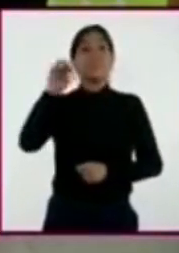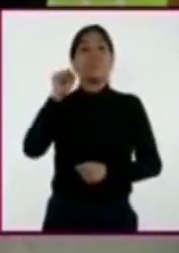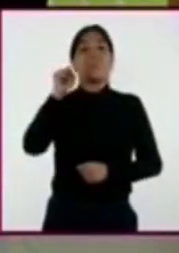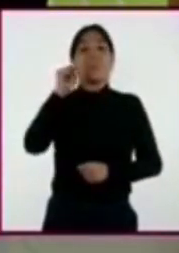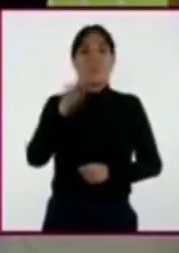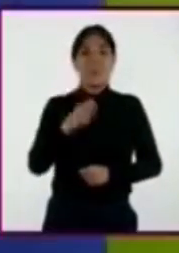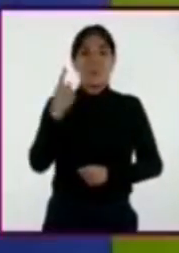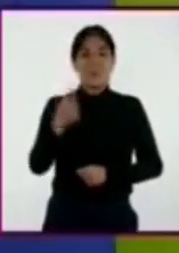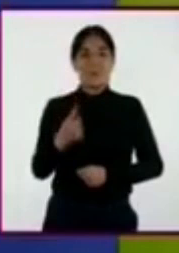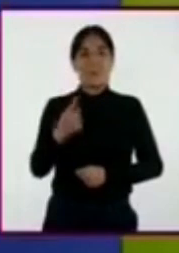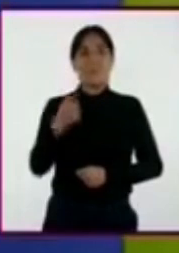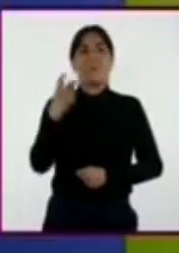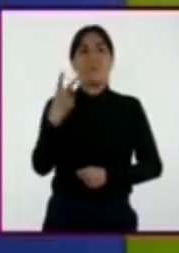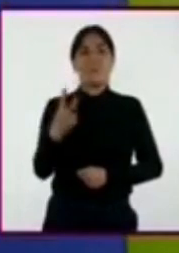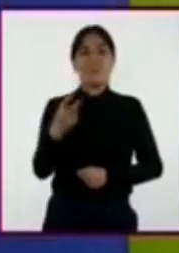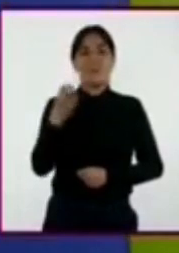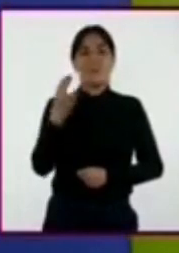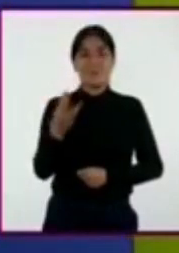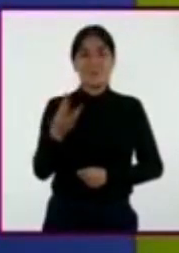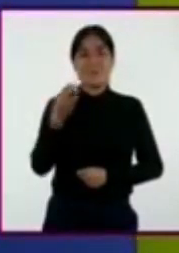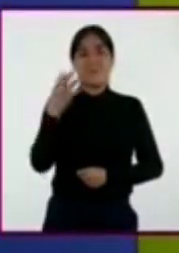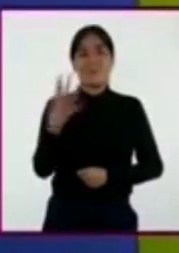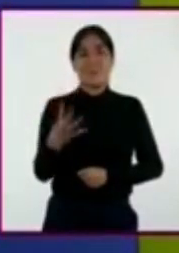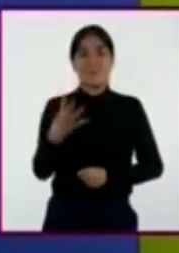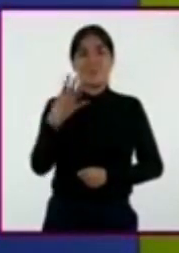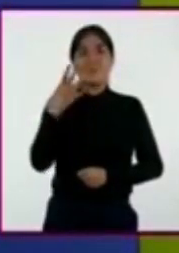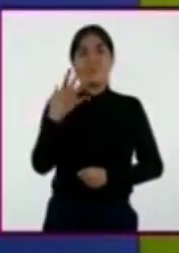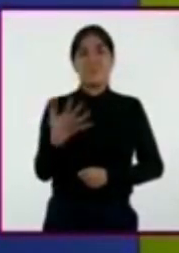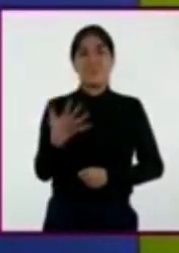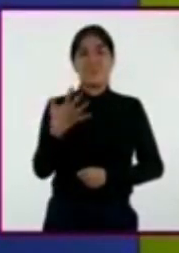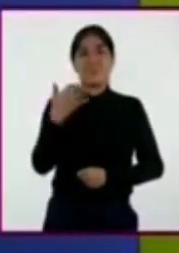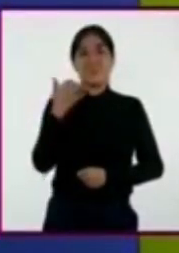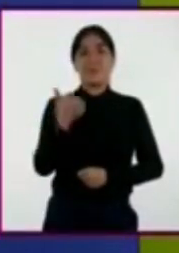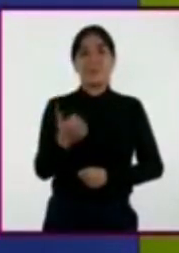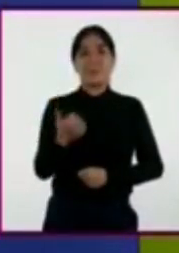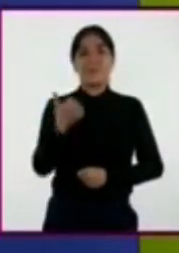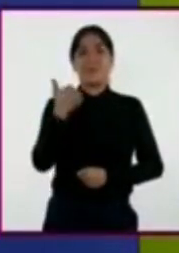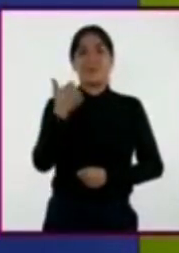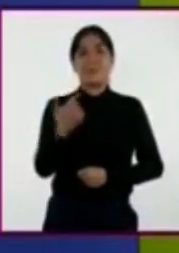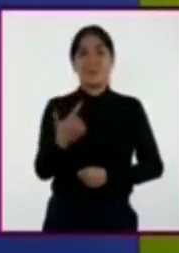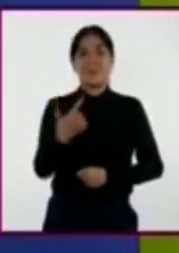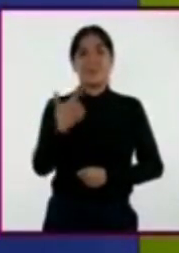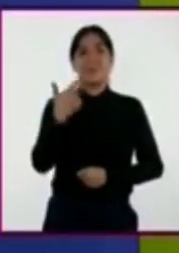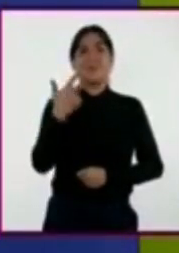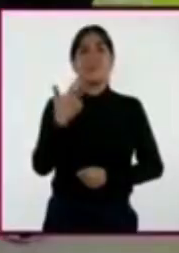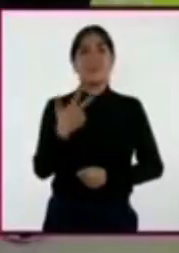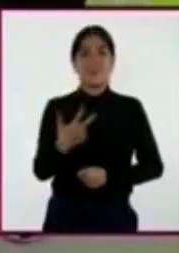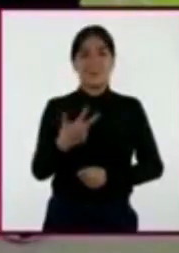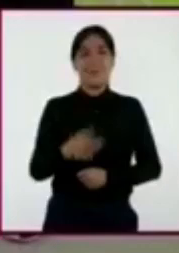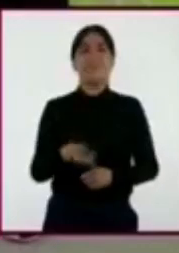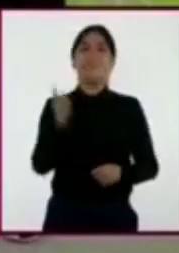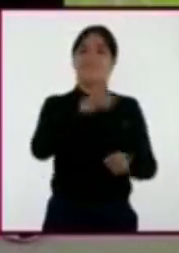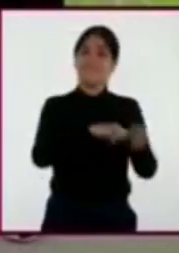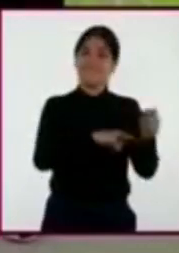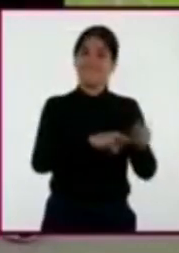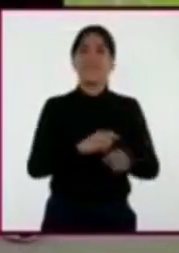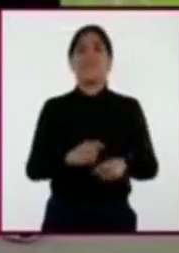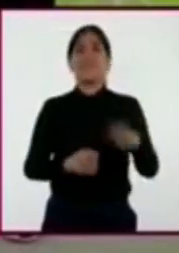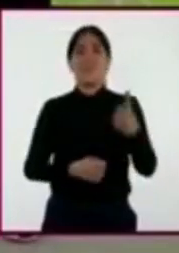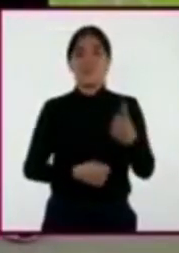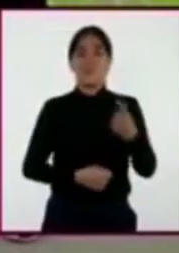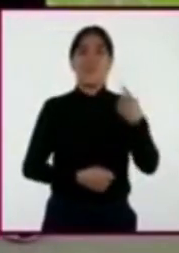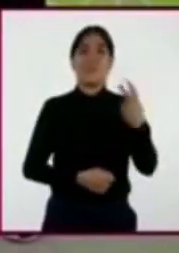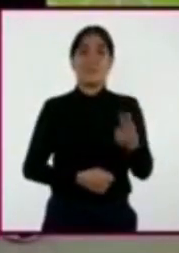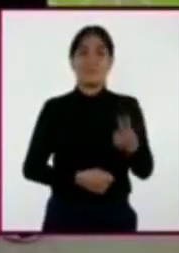Y 1, 2, 3, 4, 5, 6, 7, 8 al otro lado. Y